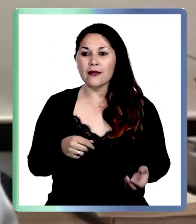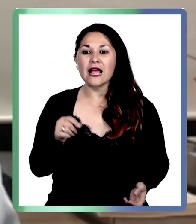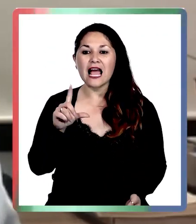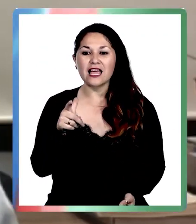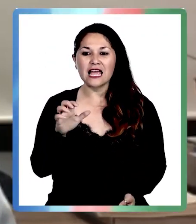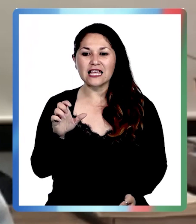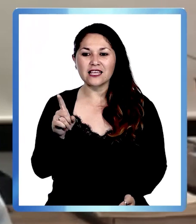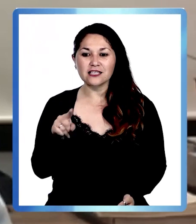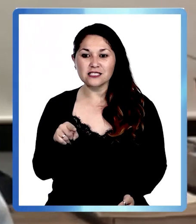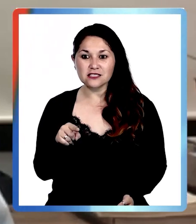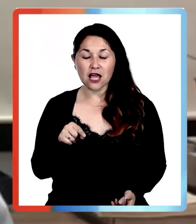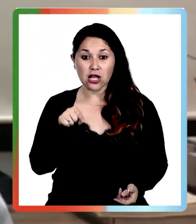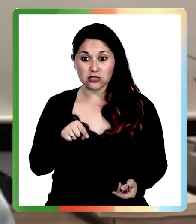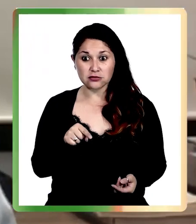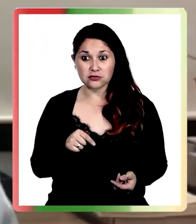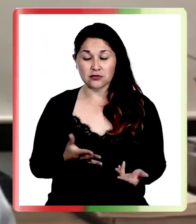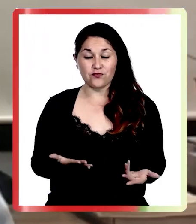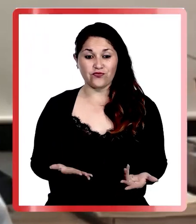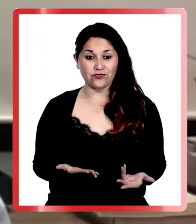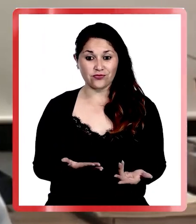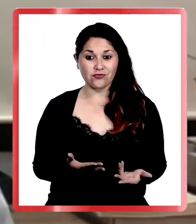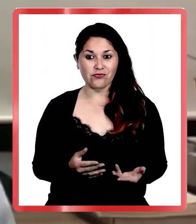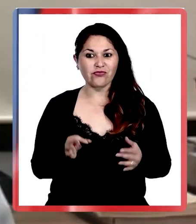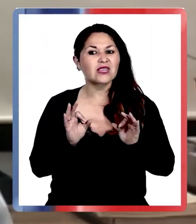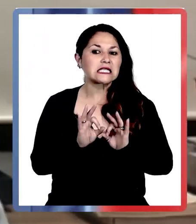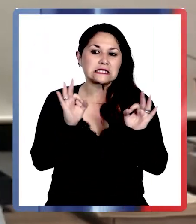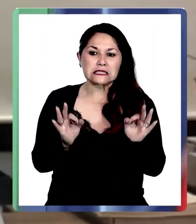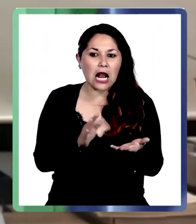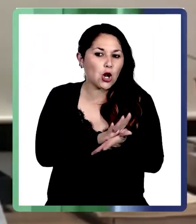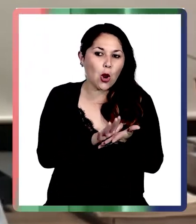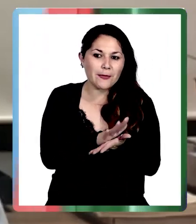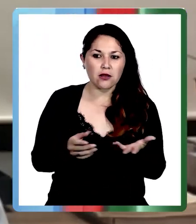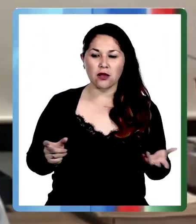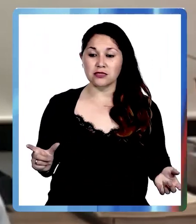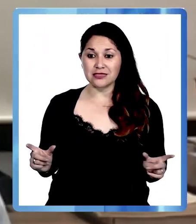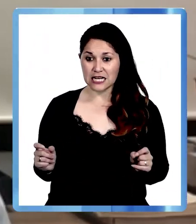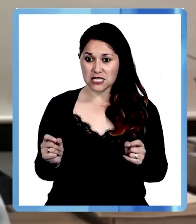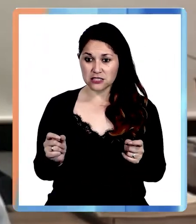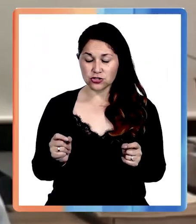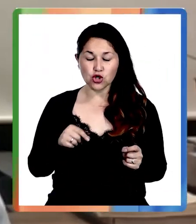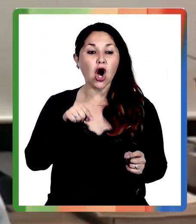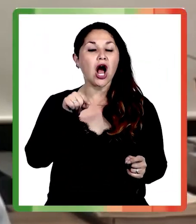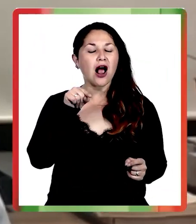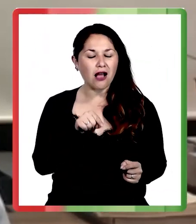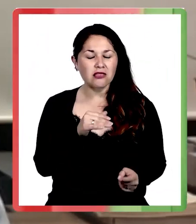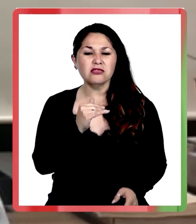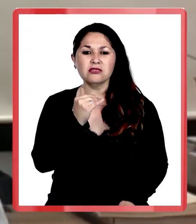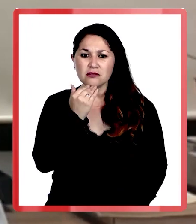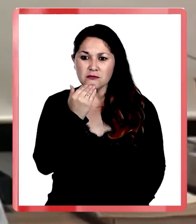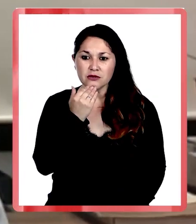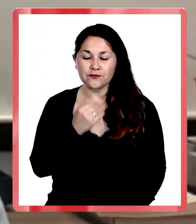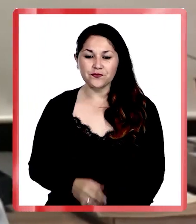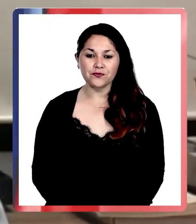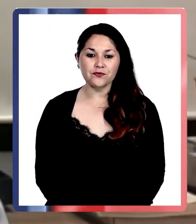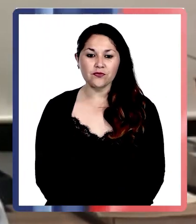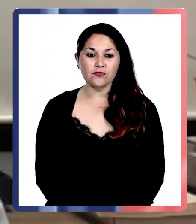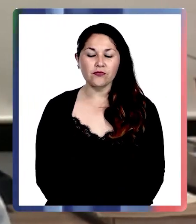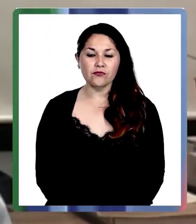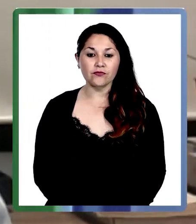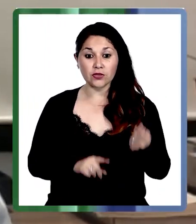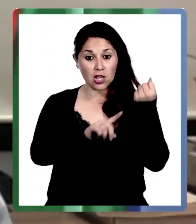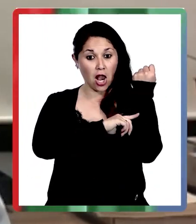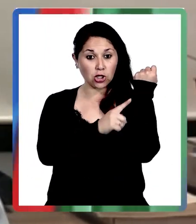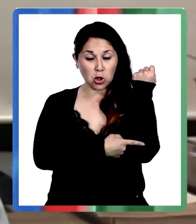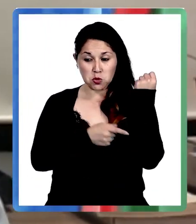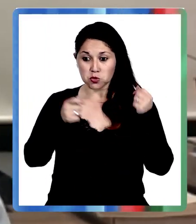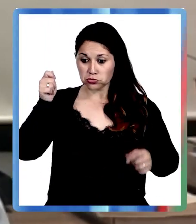patología GES, la garantía explícita en salud, cáncer, por ejemplo. Y también en ese punto la Corte